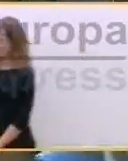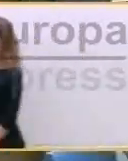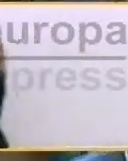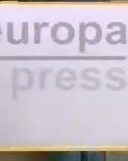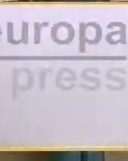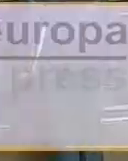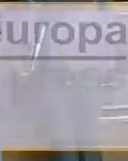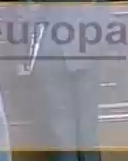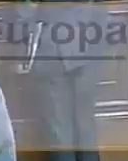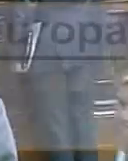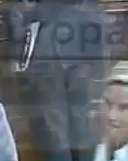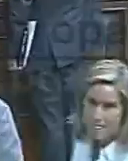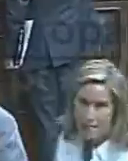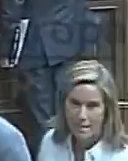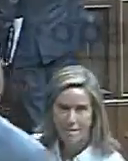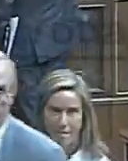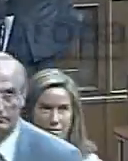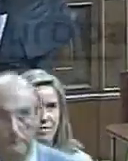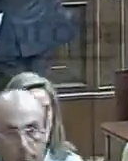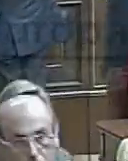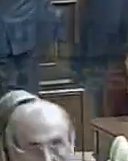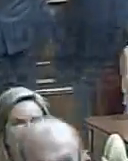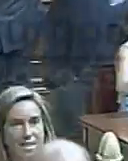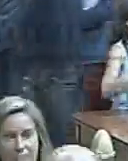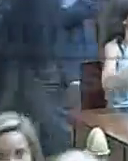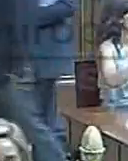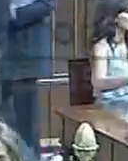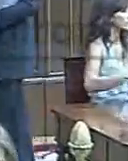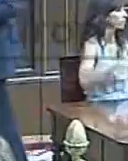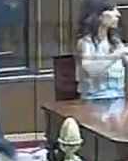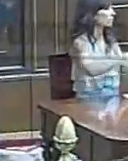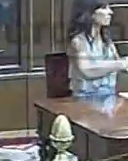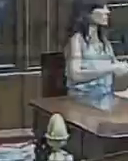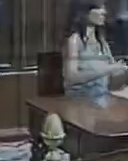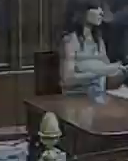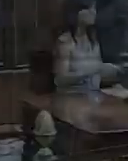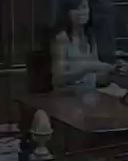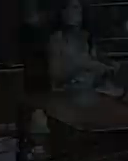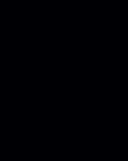urgente. El próximo día 2 de septiembre, la reforma podría estar aprobada definitivamente.